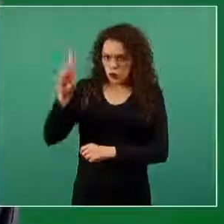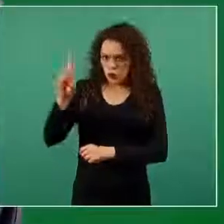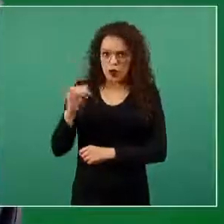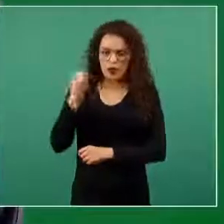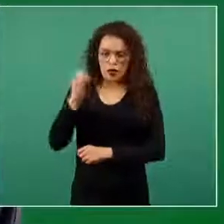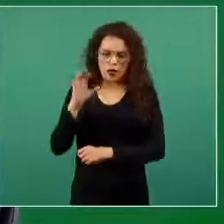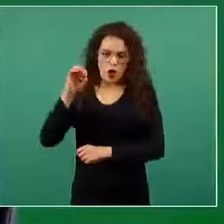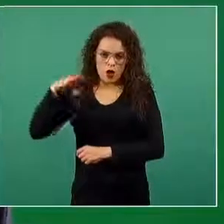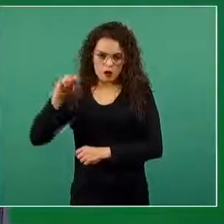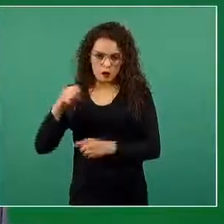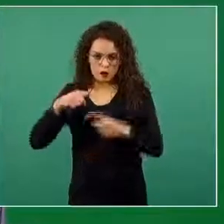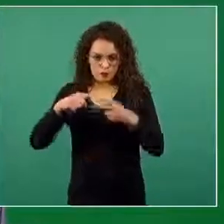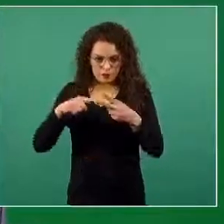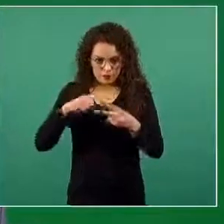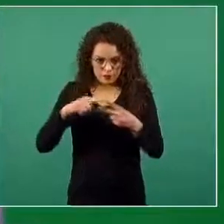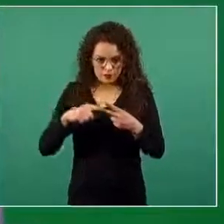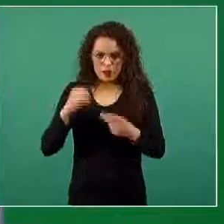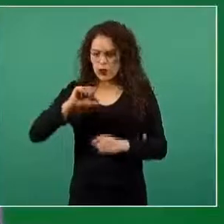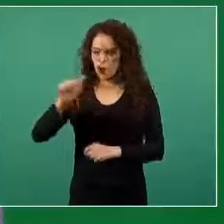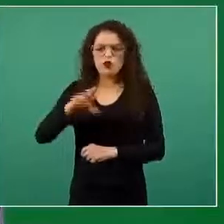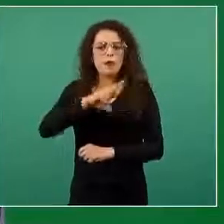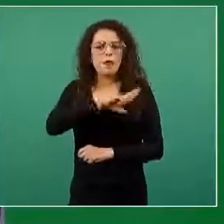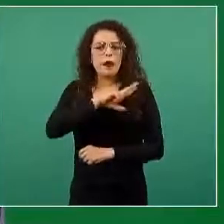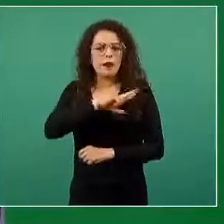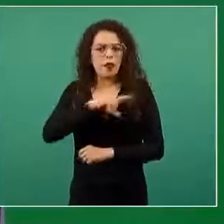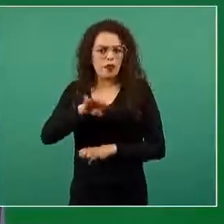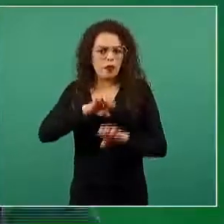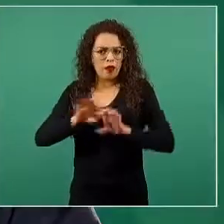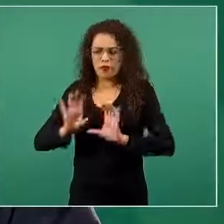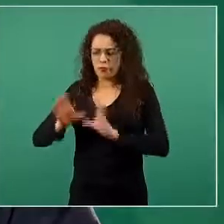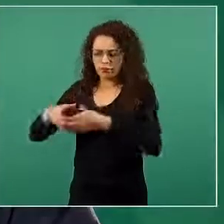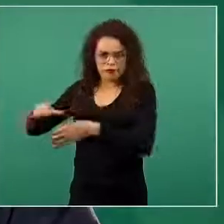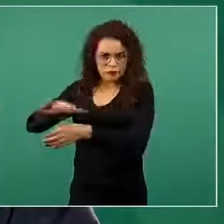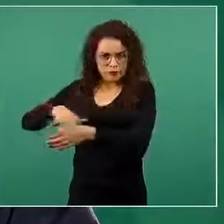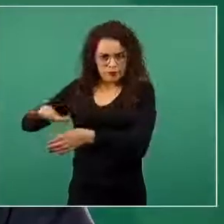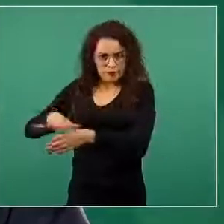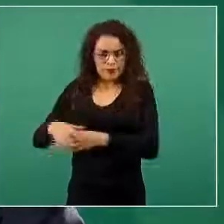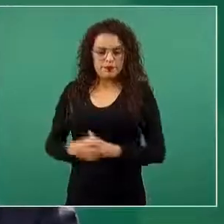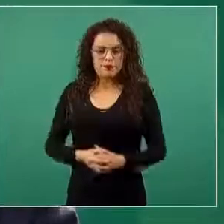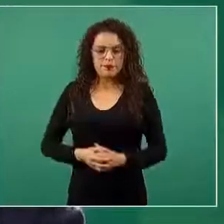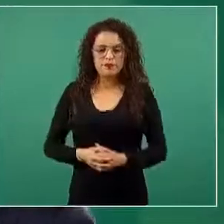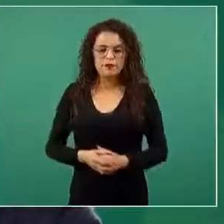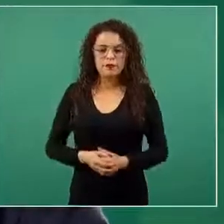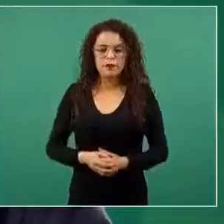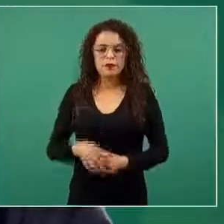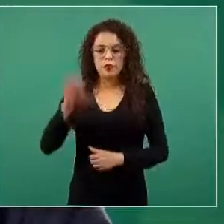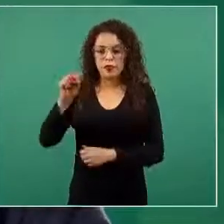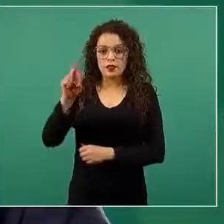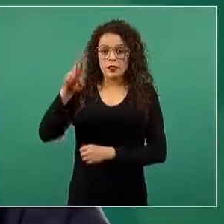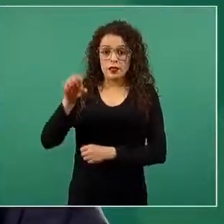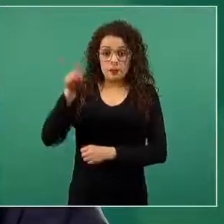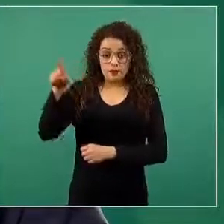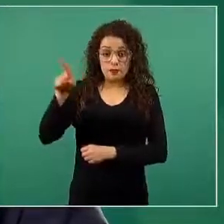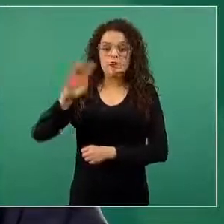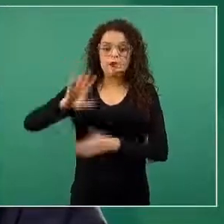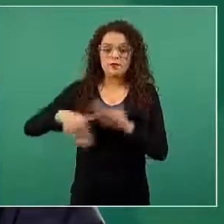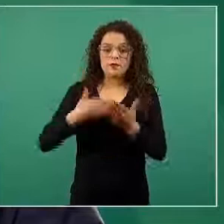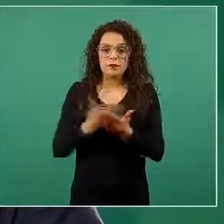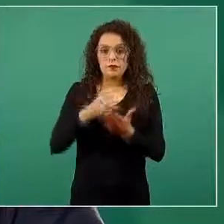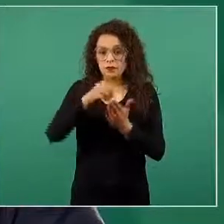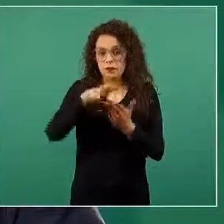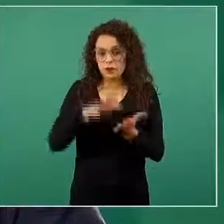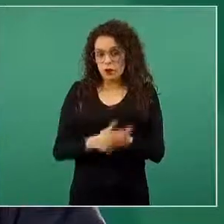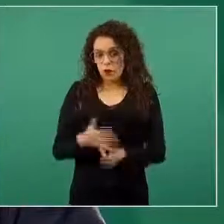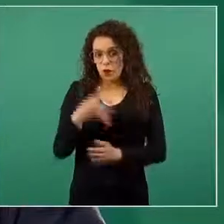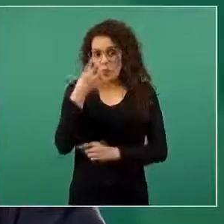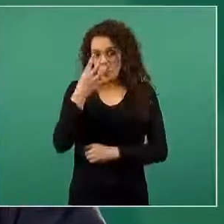OMS, en parte consorcia privados. Y efectivamente la Cancillería mexicana registró 4 proyectos de 6 que